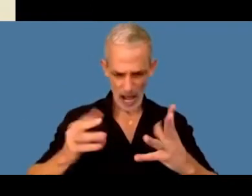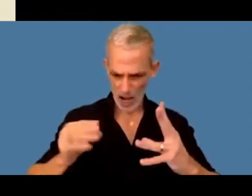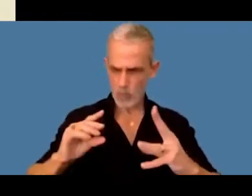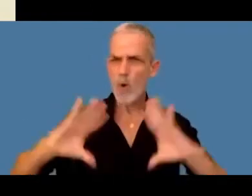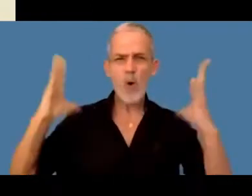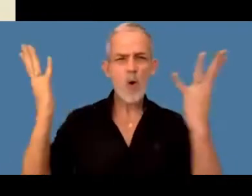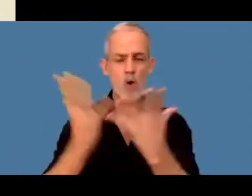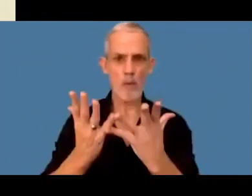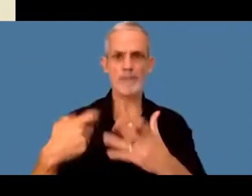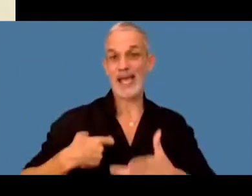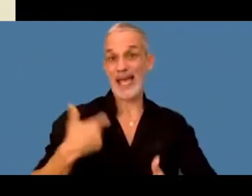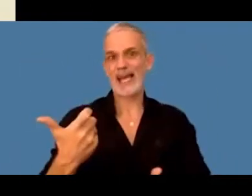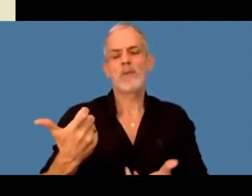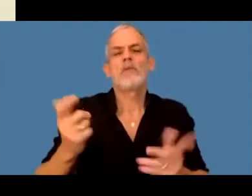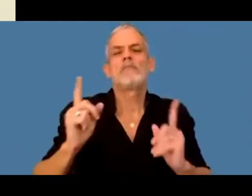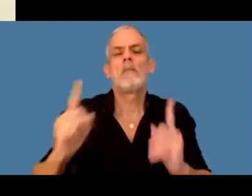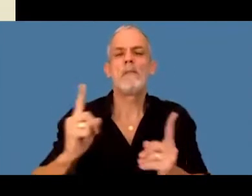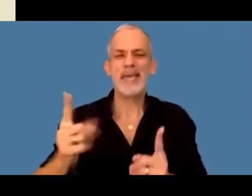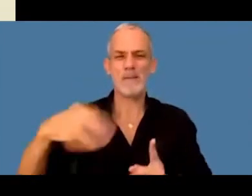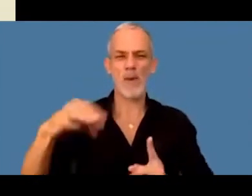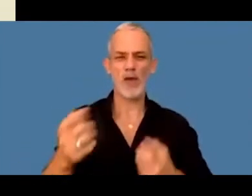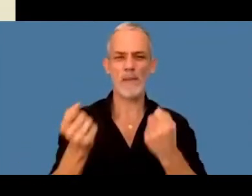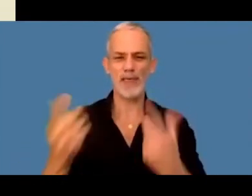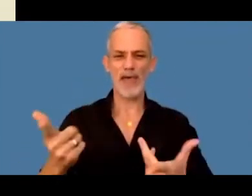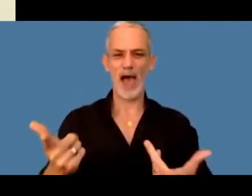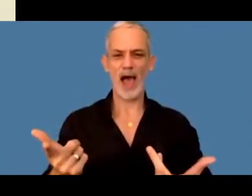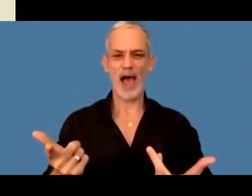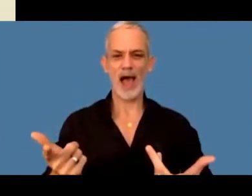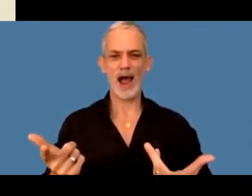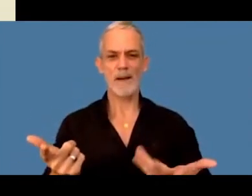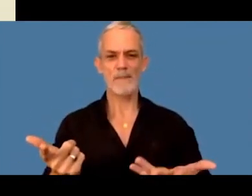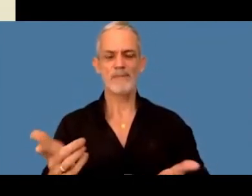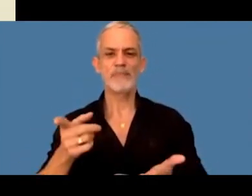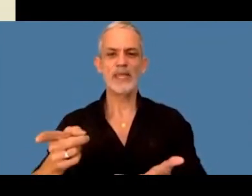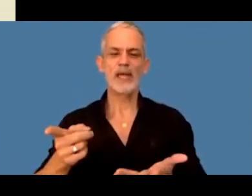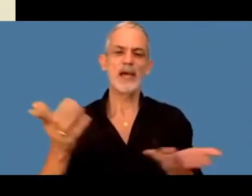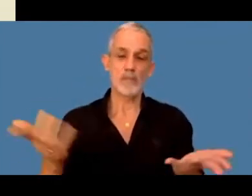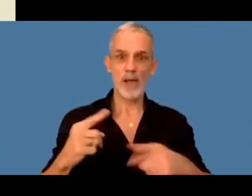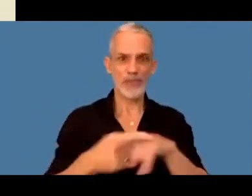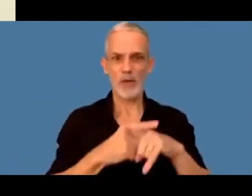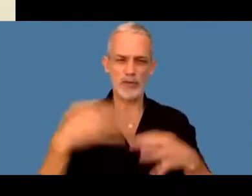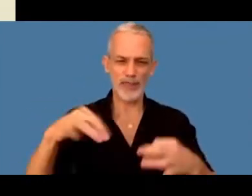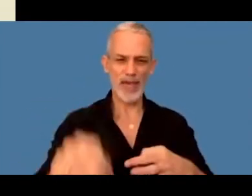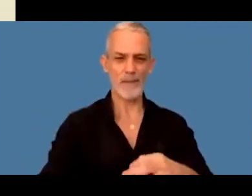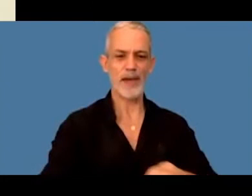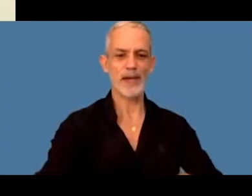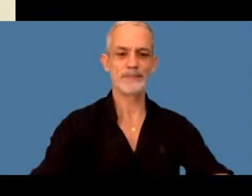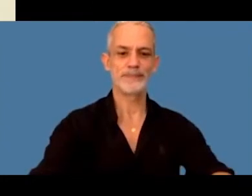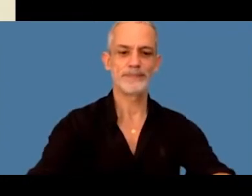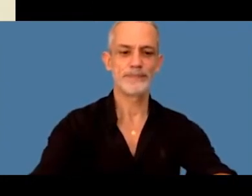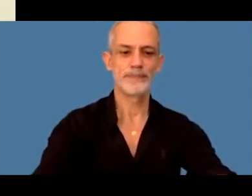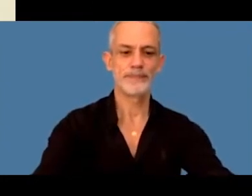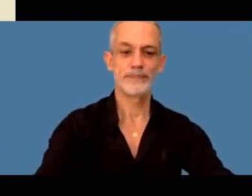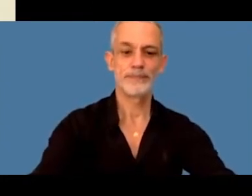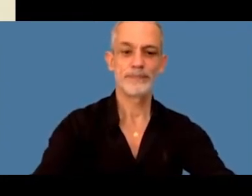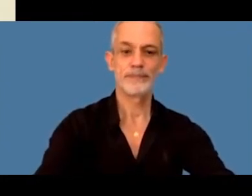organización sindical también tiene que fortalecerse globalmente y esto hay que empezar a discutirlo. La trata de personas en